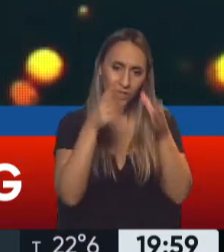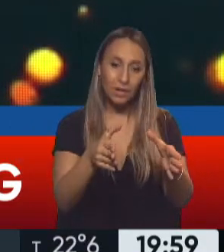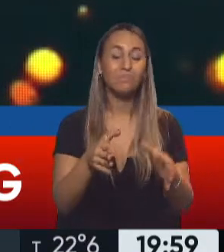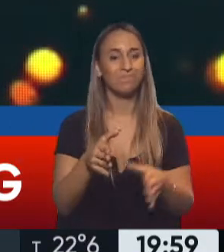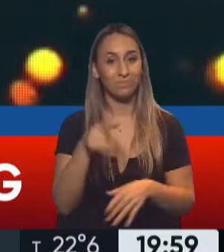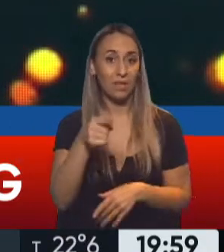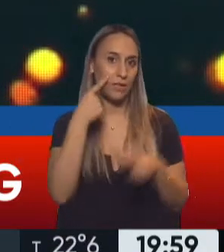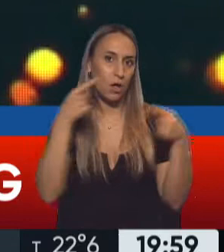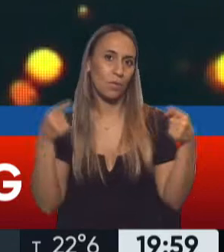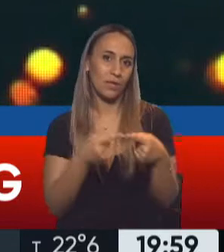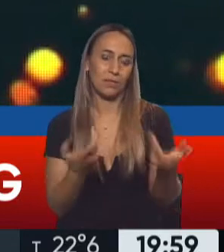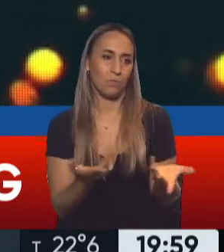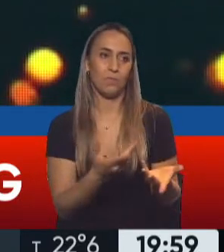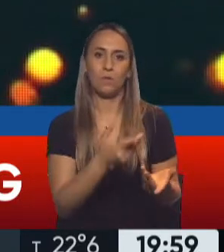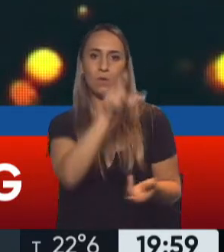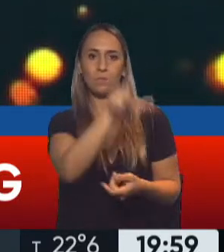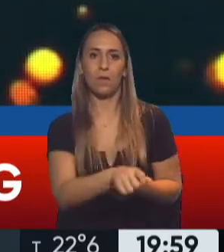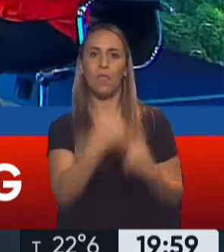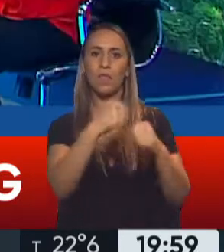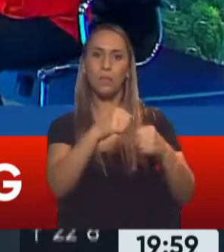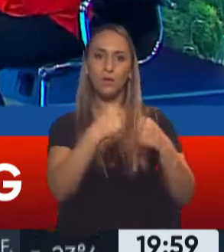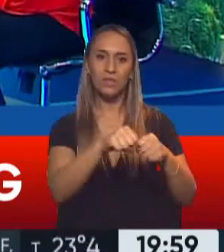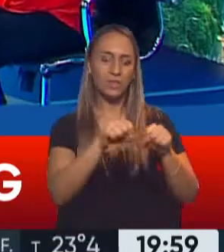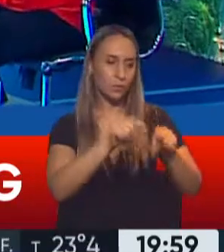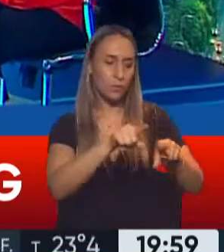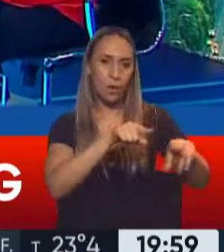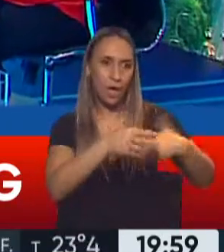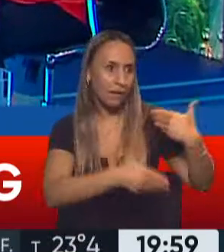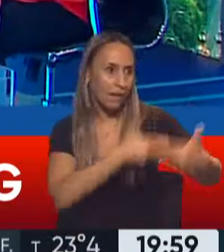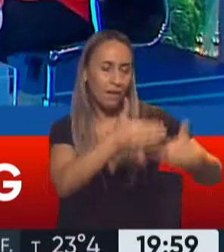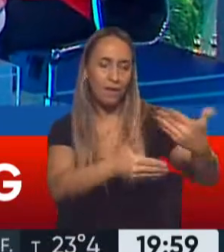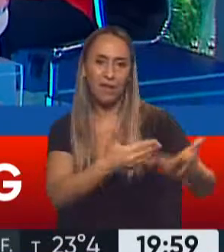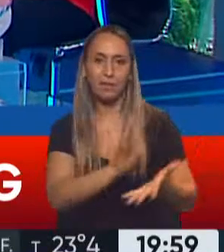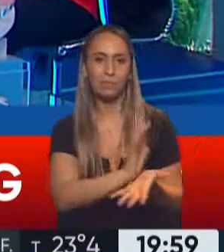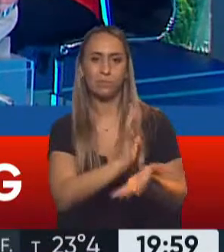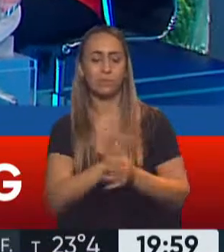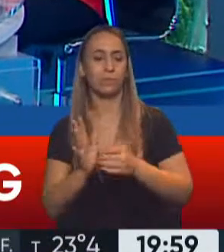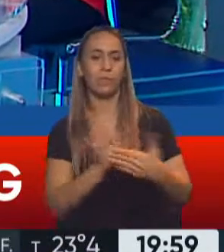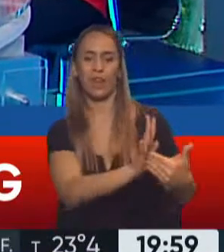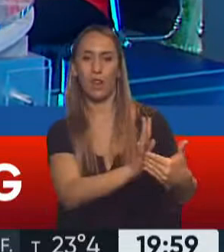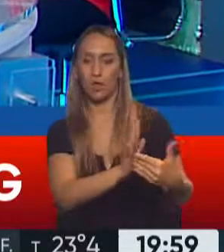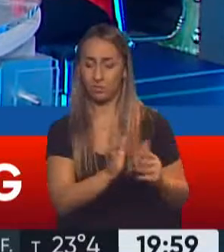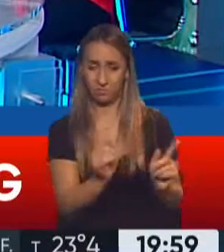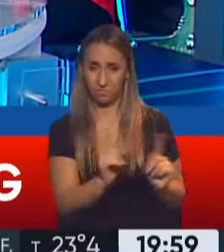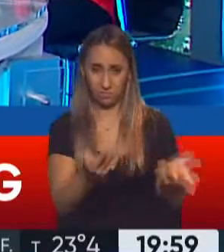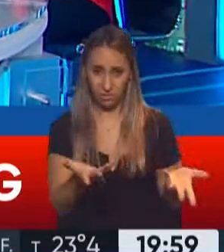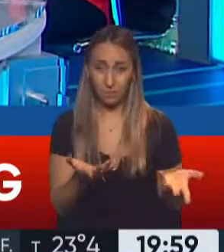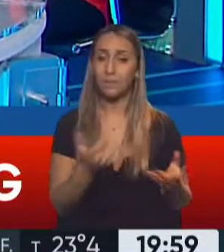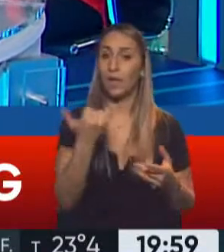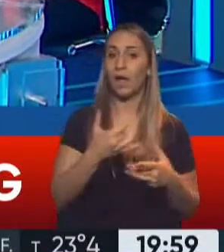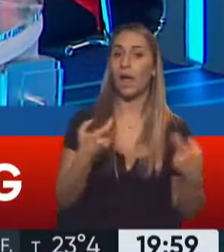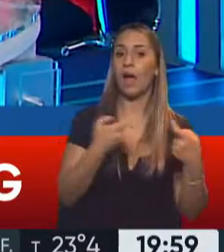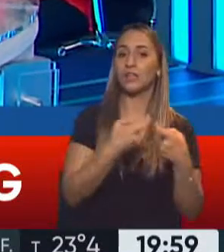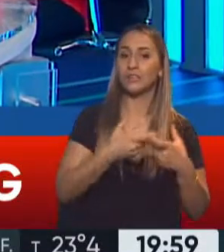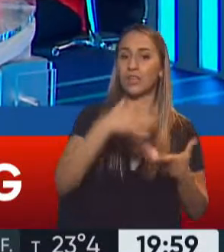empañar la carrera profesional de un deportista, lo que verdaderamente es un conflicto entre países. Por un lado están las delegaciones de deportistas, y por otro lado están lo que